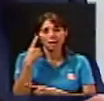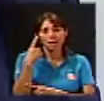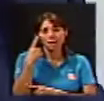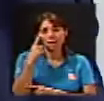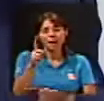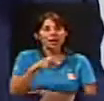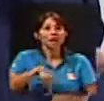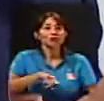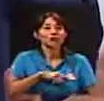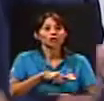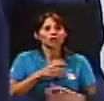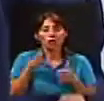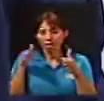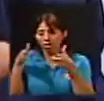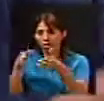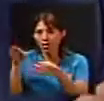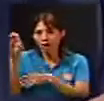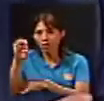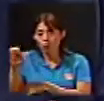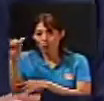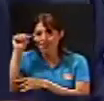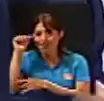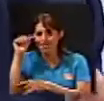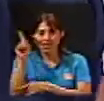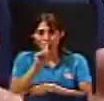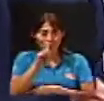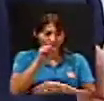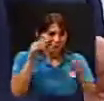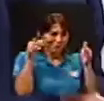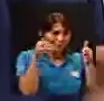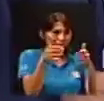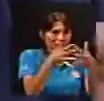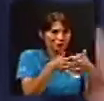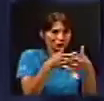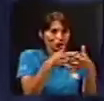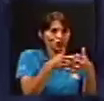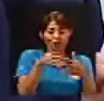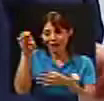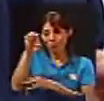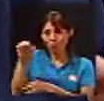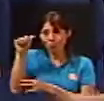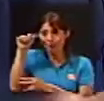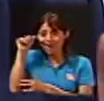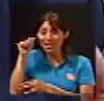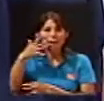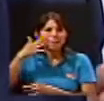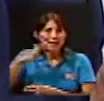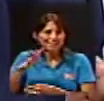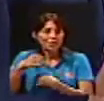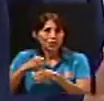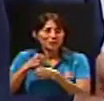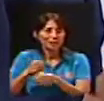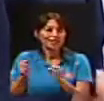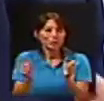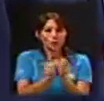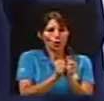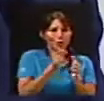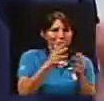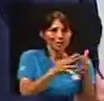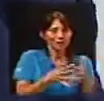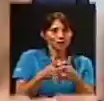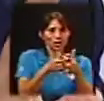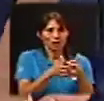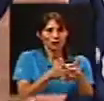en Europa y Asia, que al final están haciendo una cosa muy parecida a Estados Unidos. Uh-huh. Y que me permite un poco precisar el tema de esa